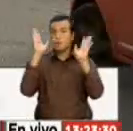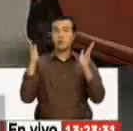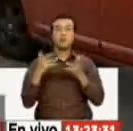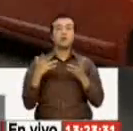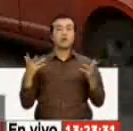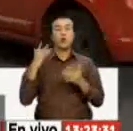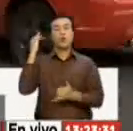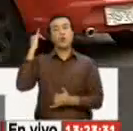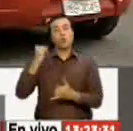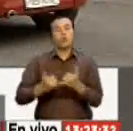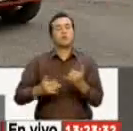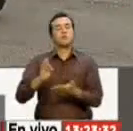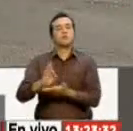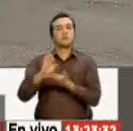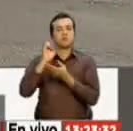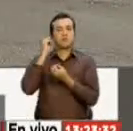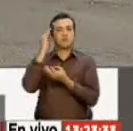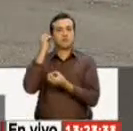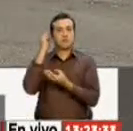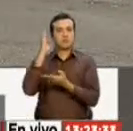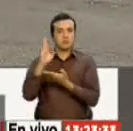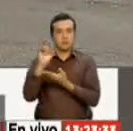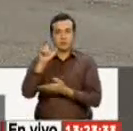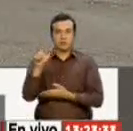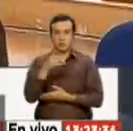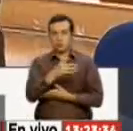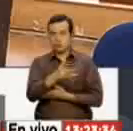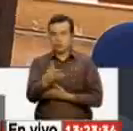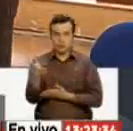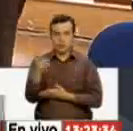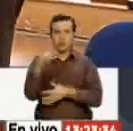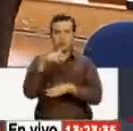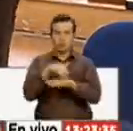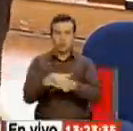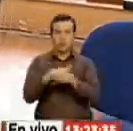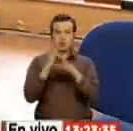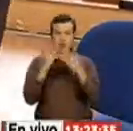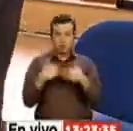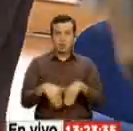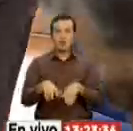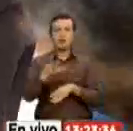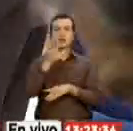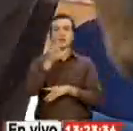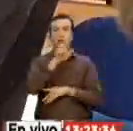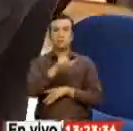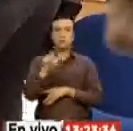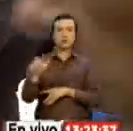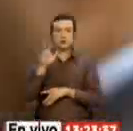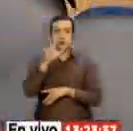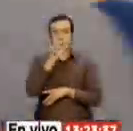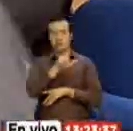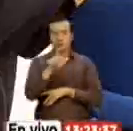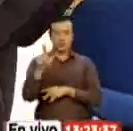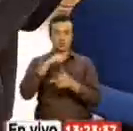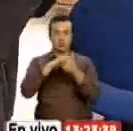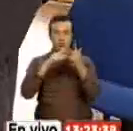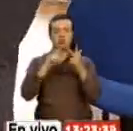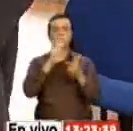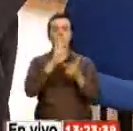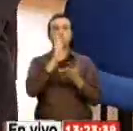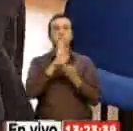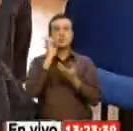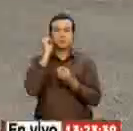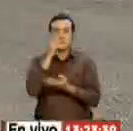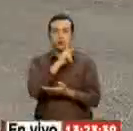receptaron los últimos testimonios de los testigos de los procesados en horas de la tarde y arrestan 3 vinculados en este caso por dar su